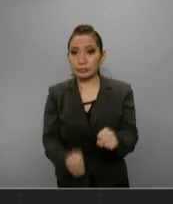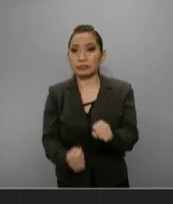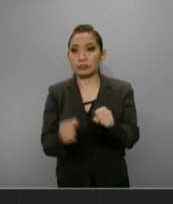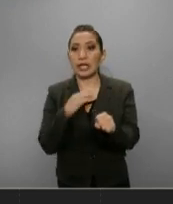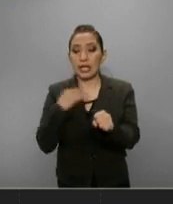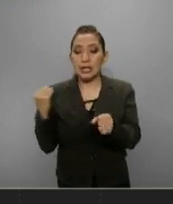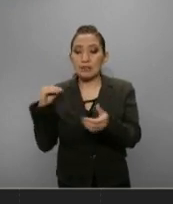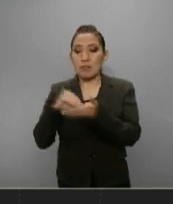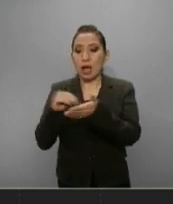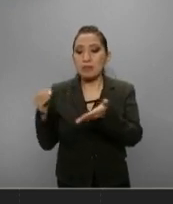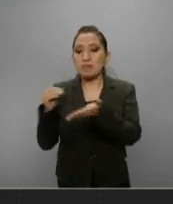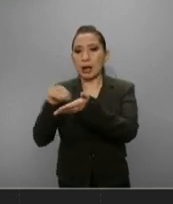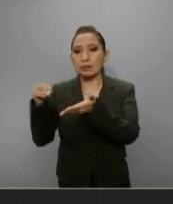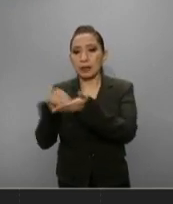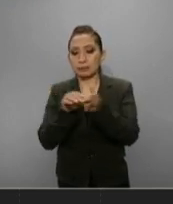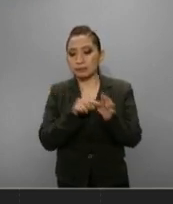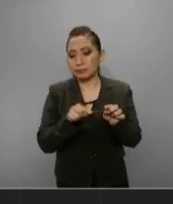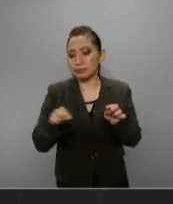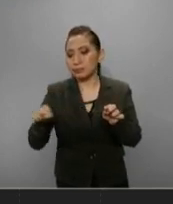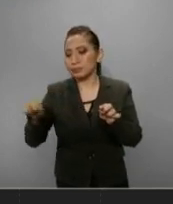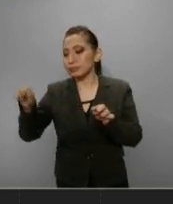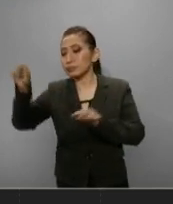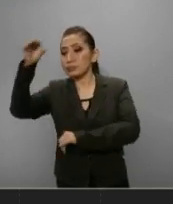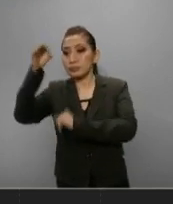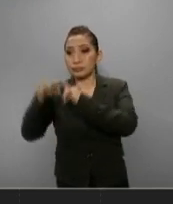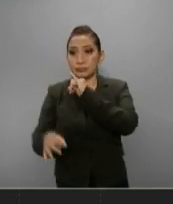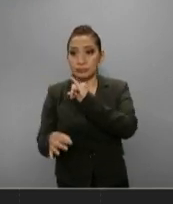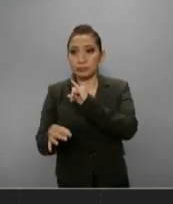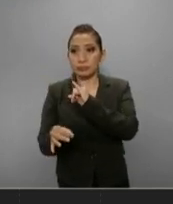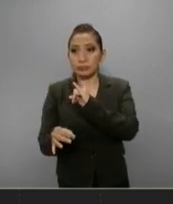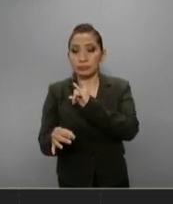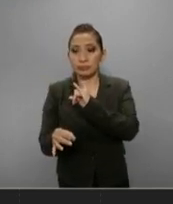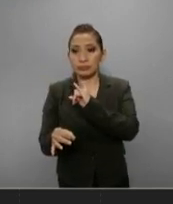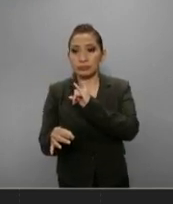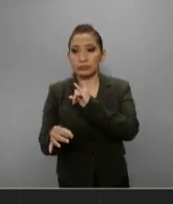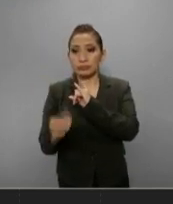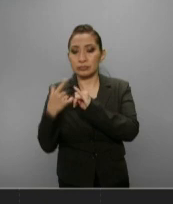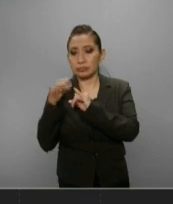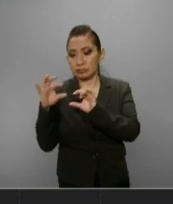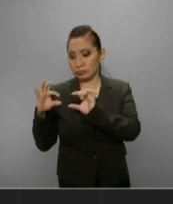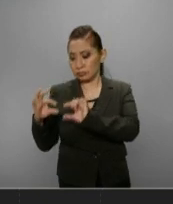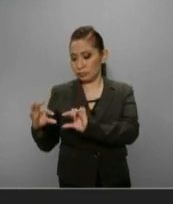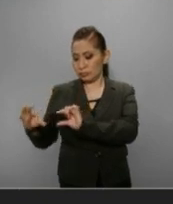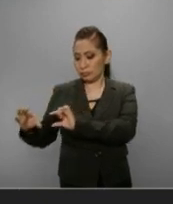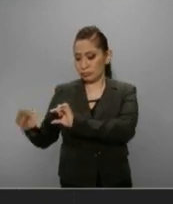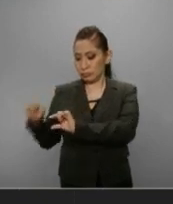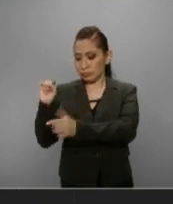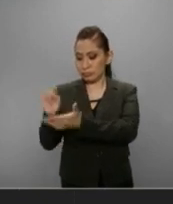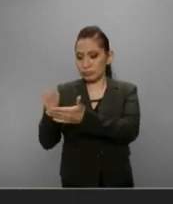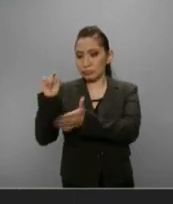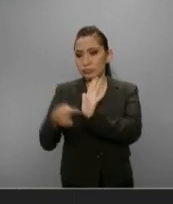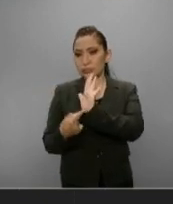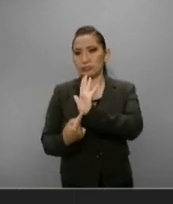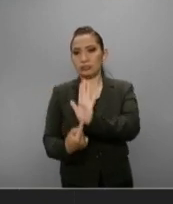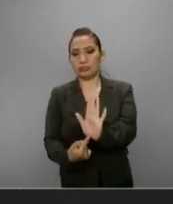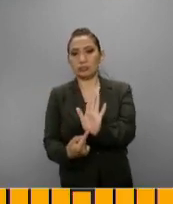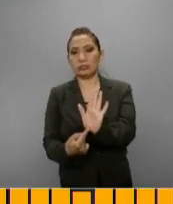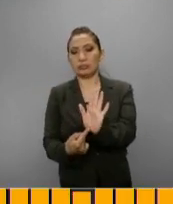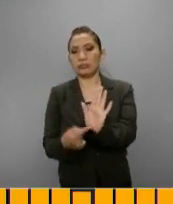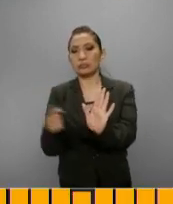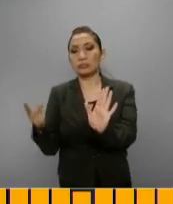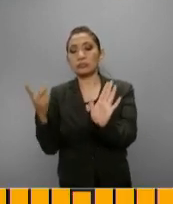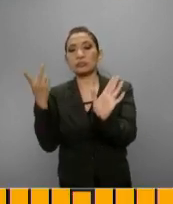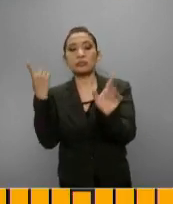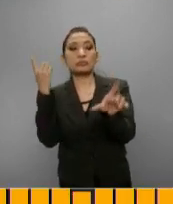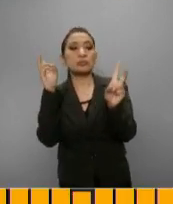confirmados y acumulados. Y luego nos vamos hasta la última cejita, que nos va a mostrar